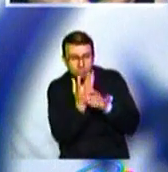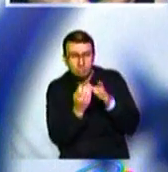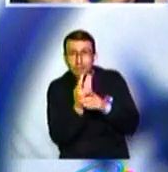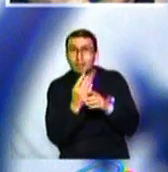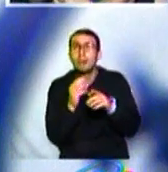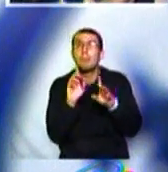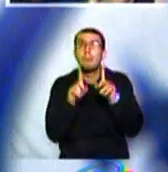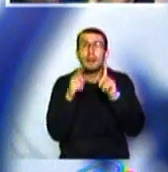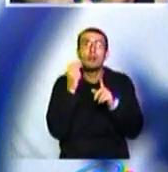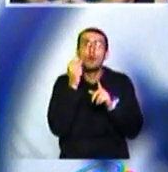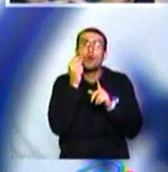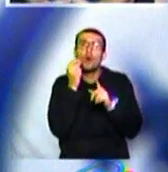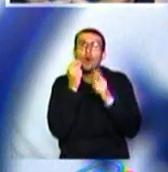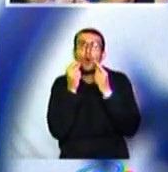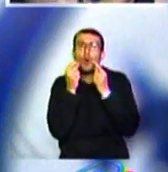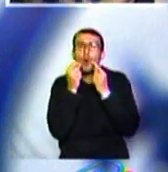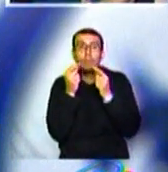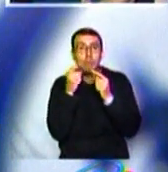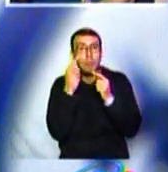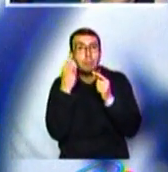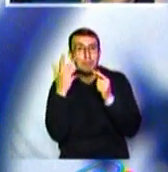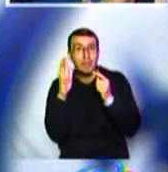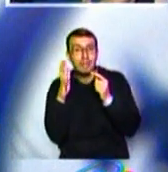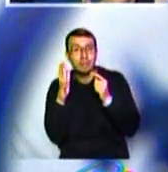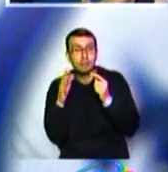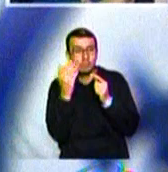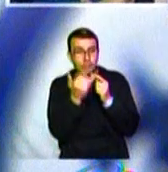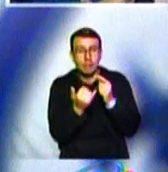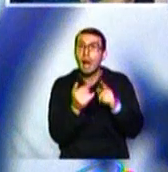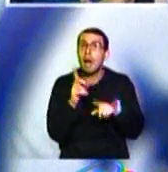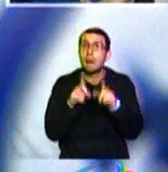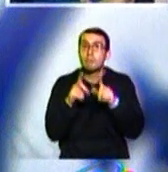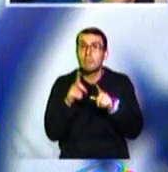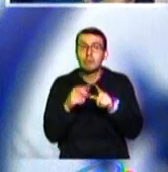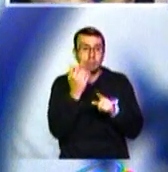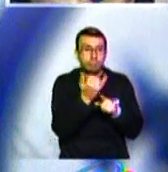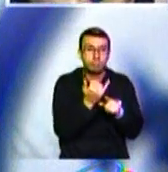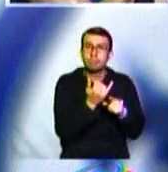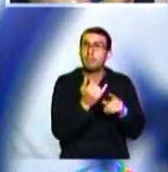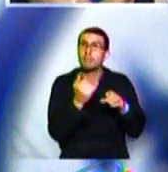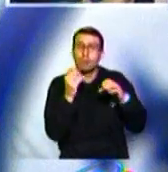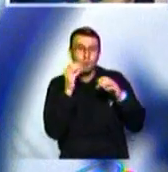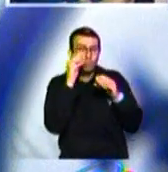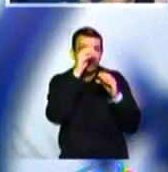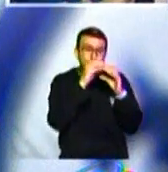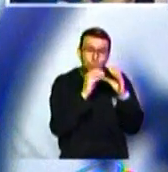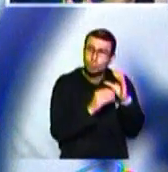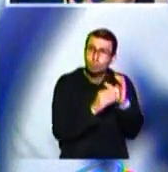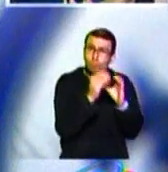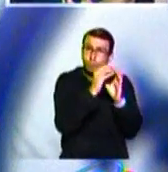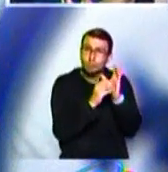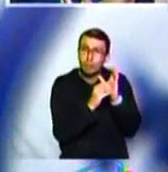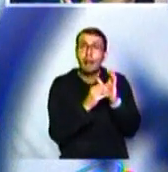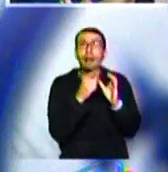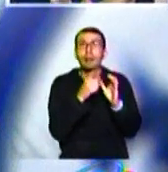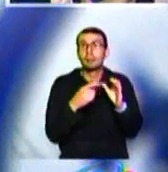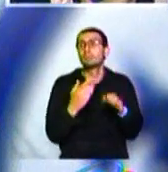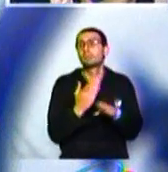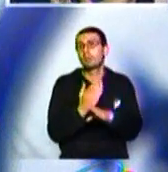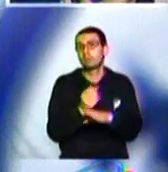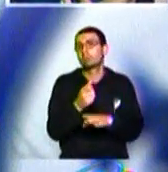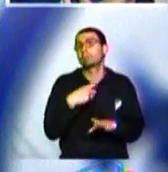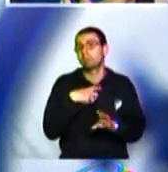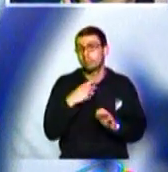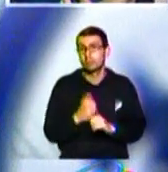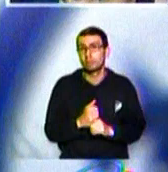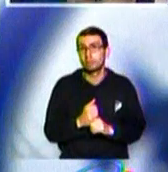boca. Pero por la relación orogenital, entonces muchos de estos herpes pasaron al área genital y los del área